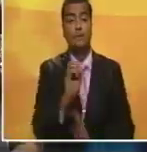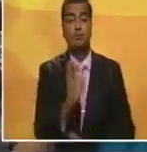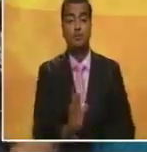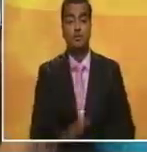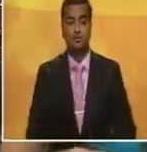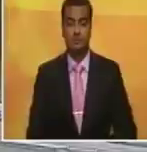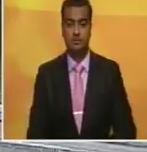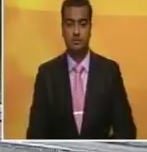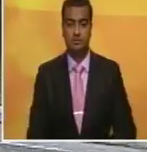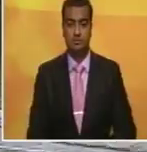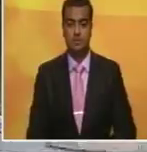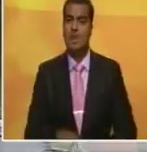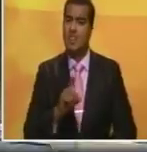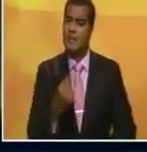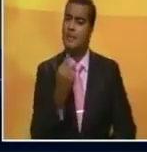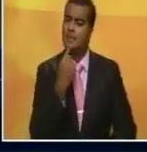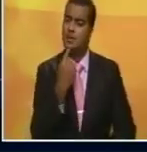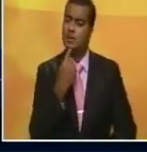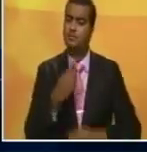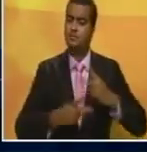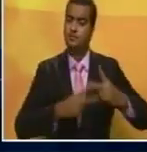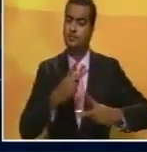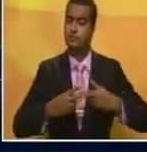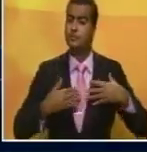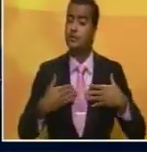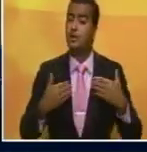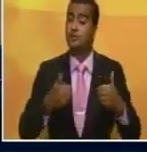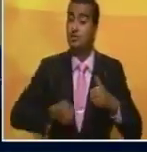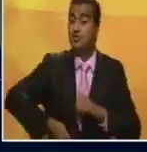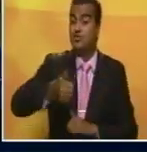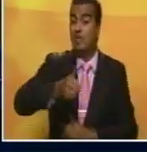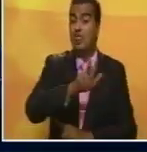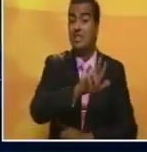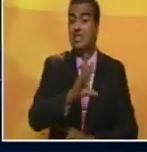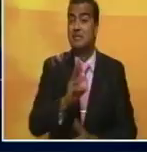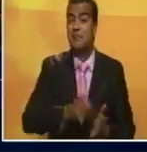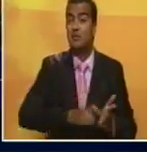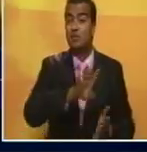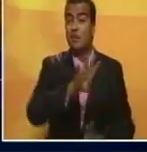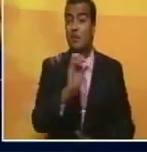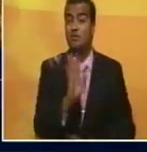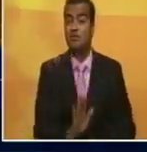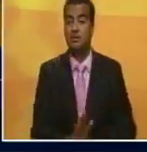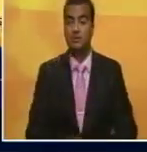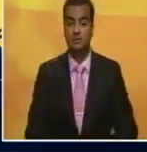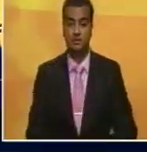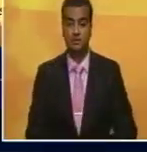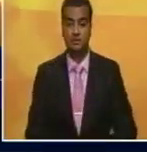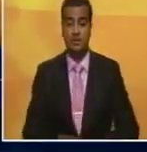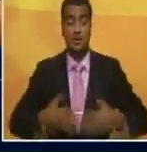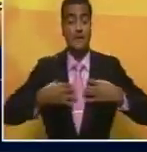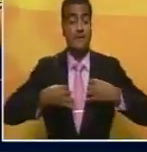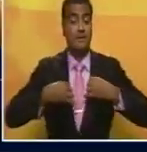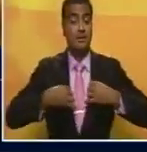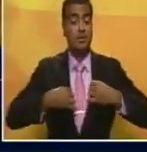339,3%. El Sendas precisó que los productos de salud subieron 36,4%, vestido y